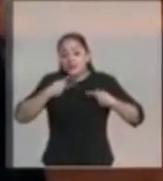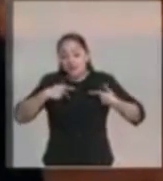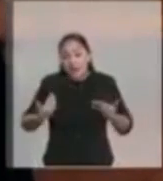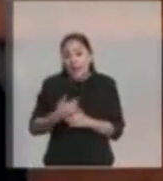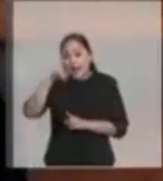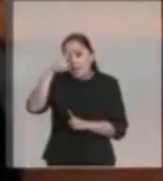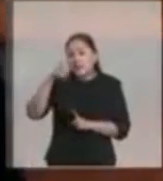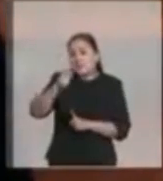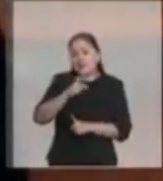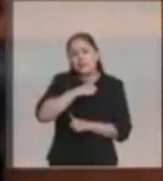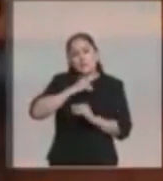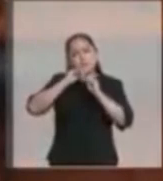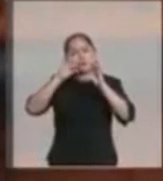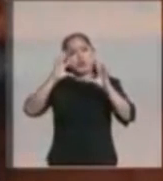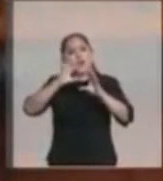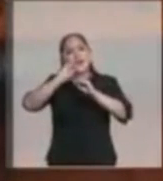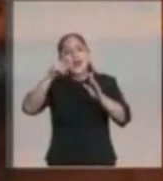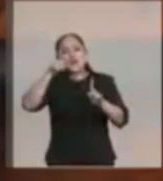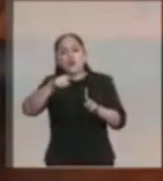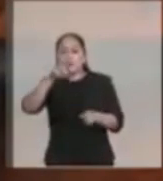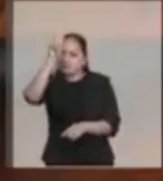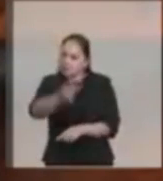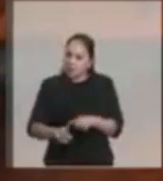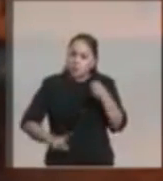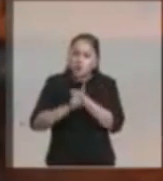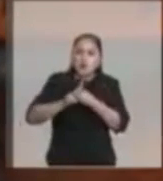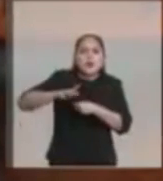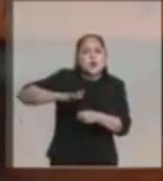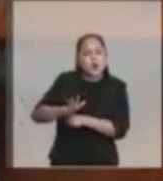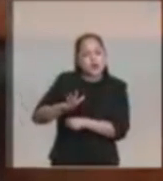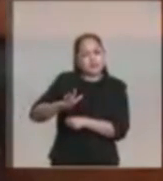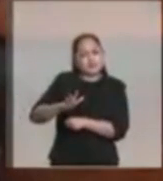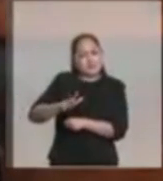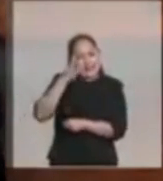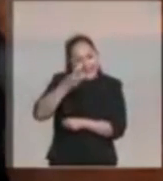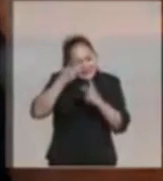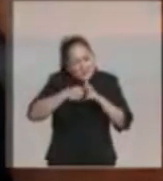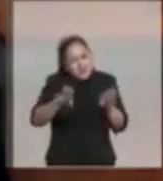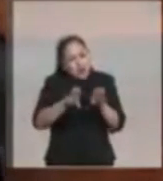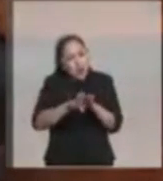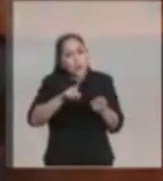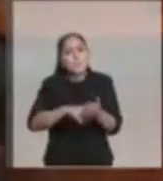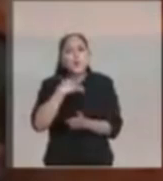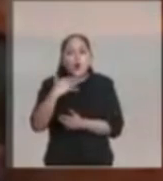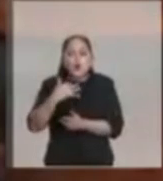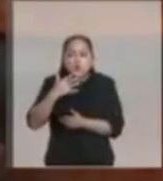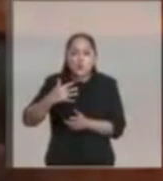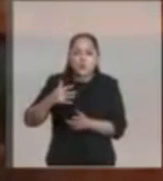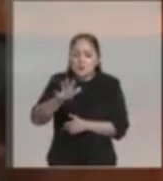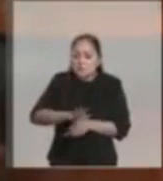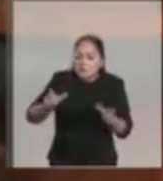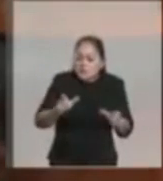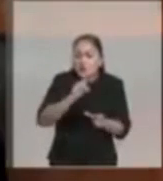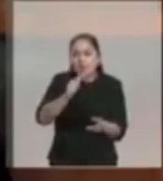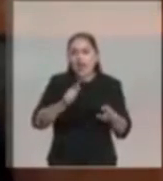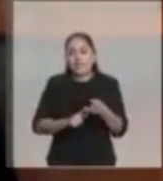concepción completa de que el verdadero origen de todos estos problemas, que es la corrupción, que es la inseguridad, que es